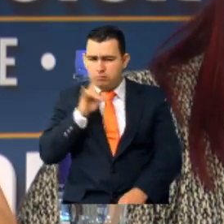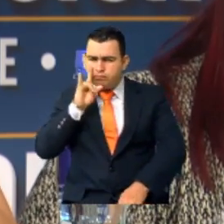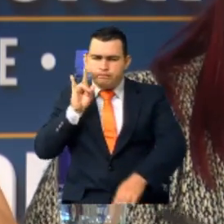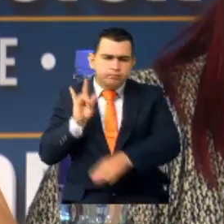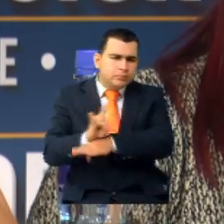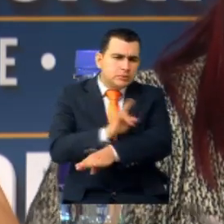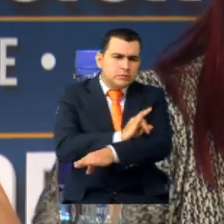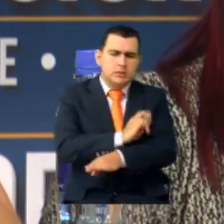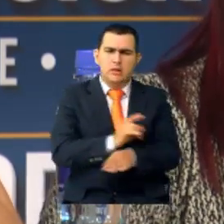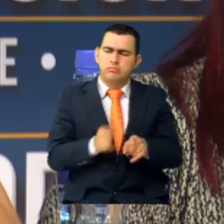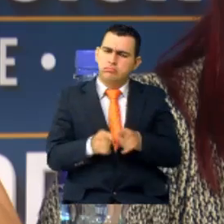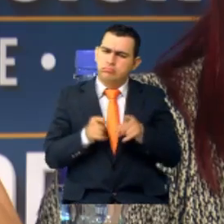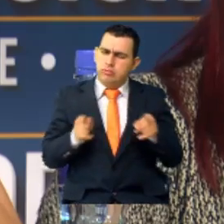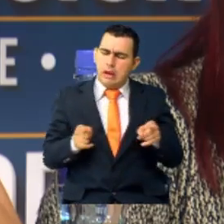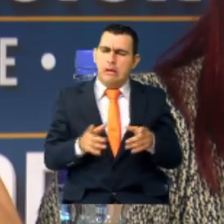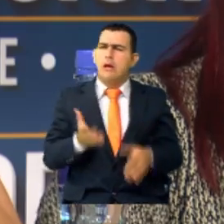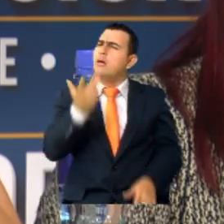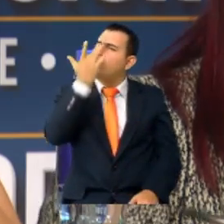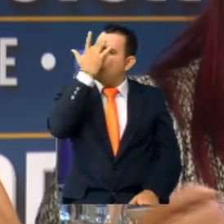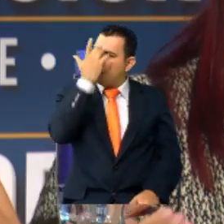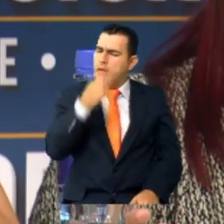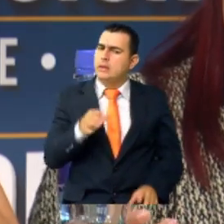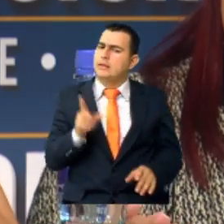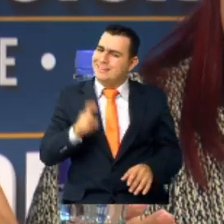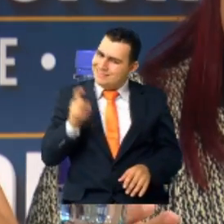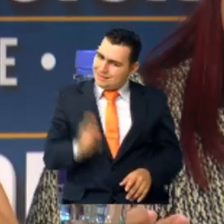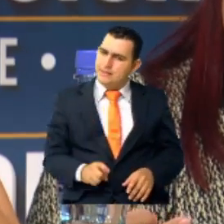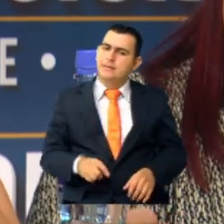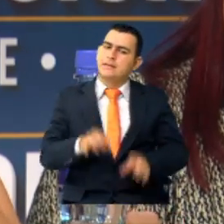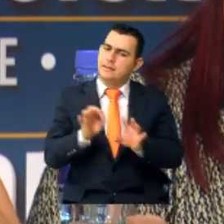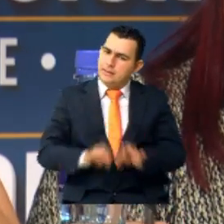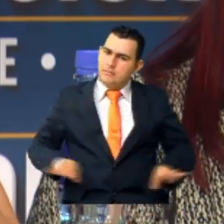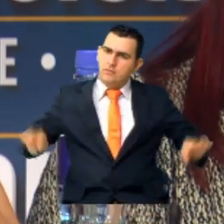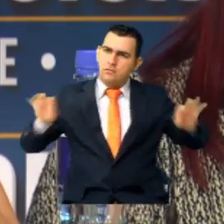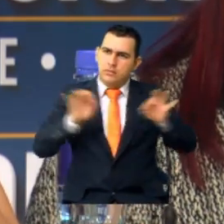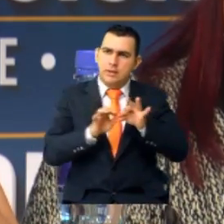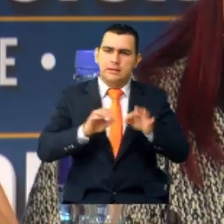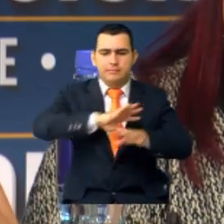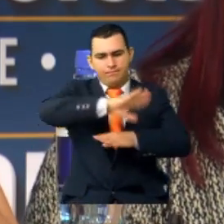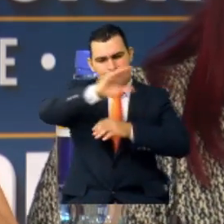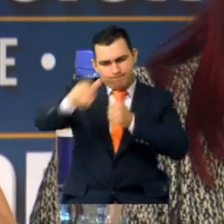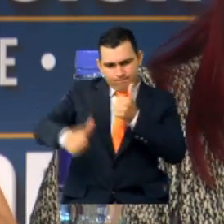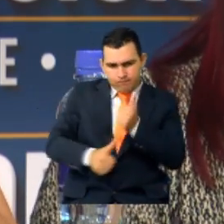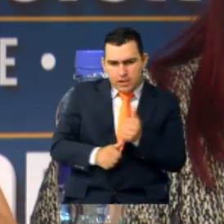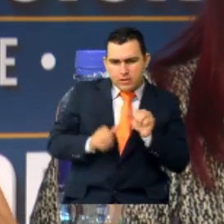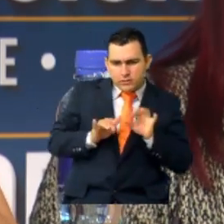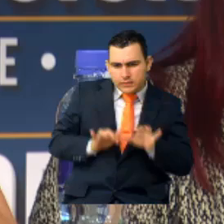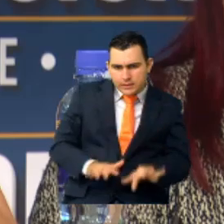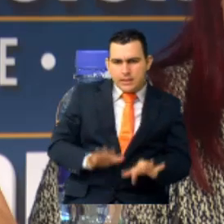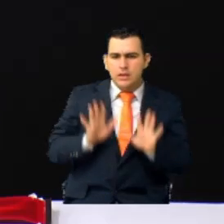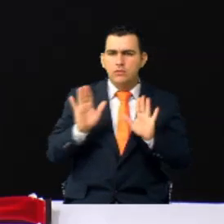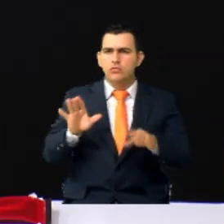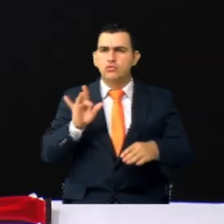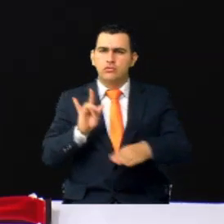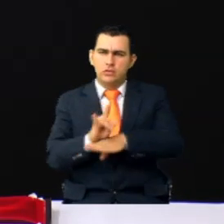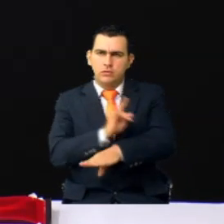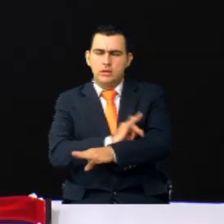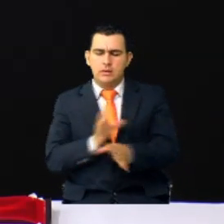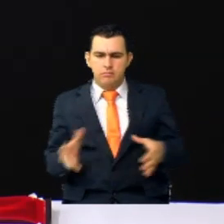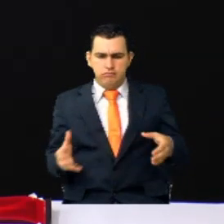incrementado tanto que se hace necesario crear una subsecretaría de la seguridad y convivencia? Bueno,